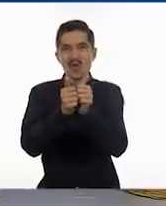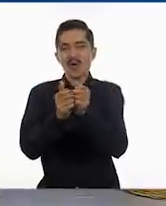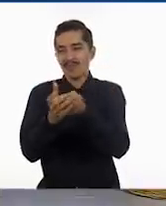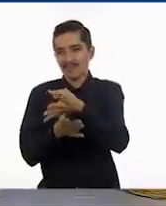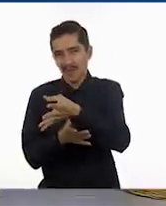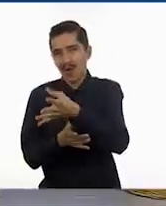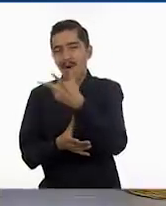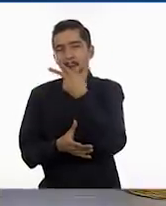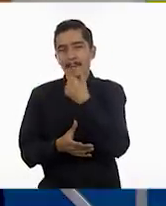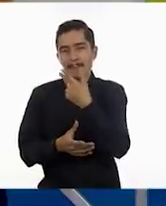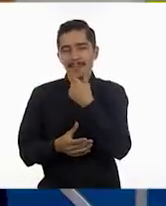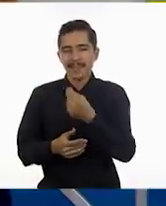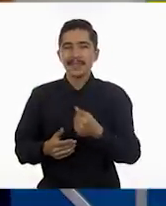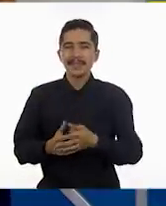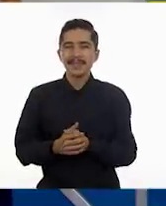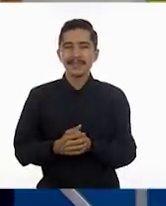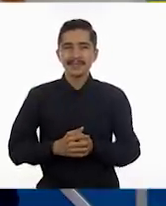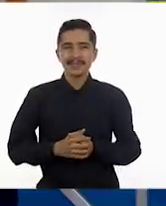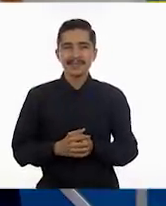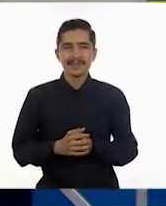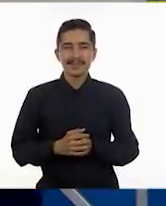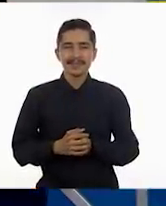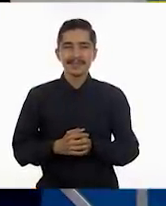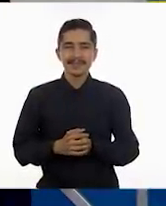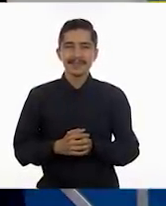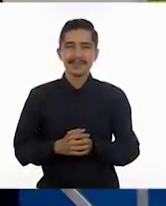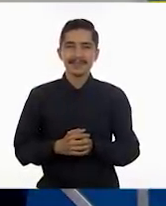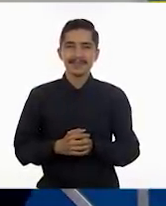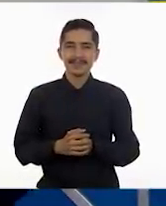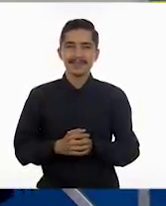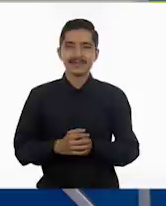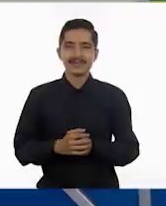será niño. Niño.